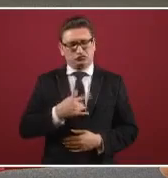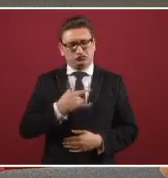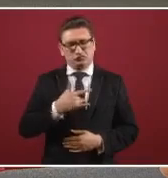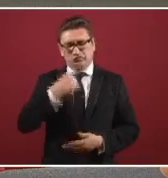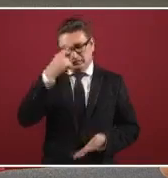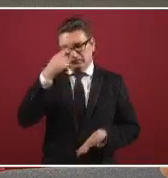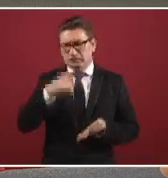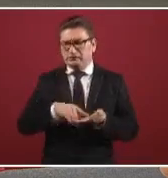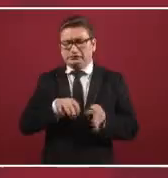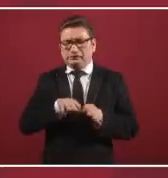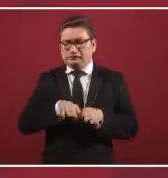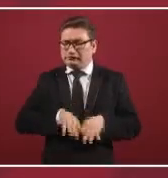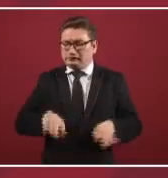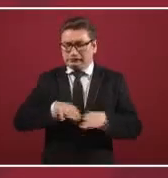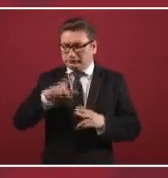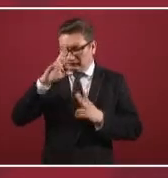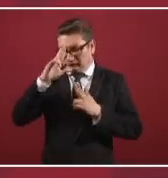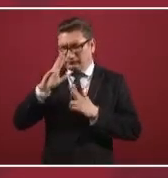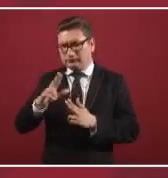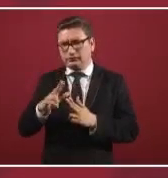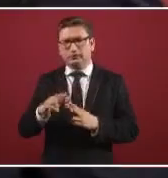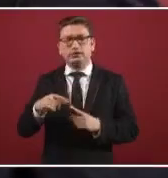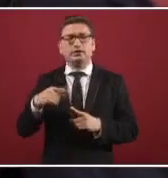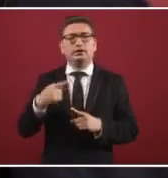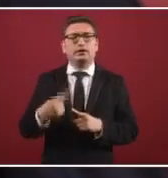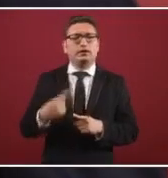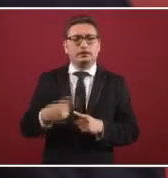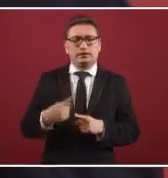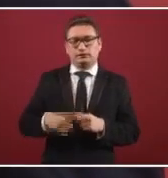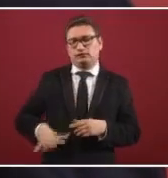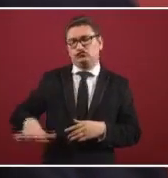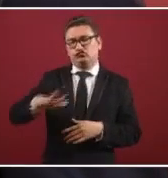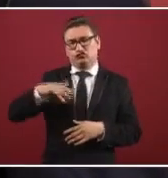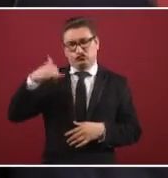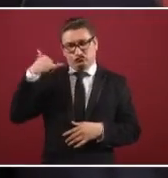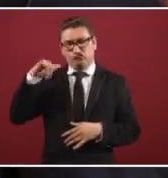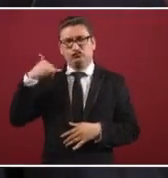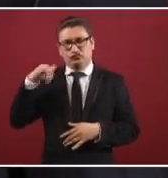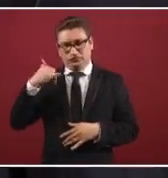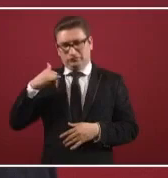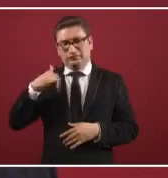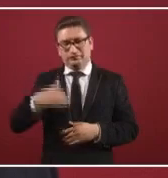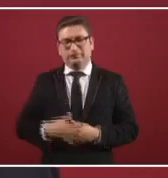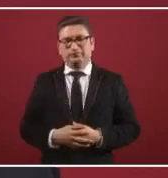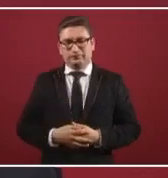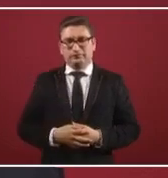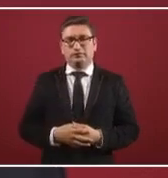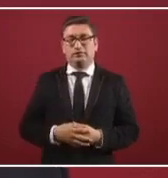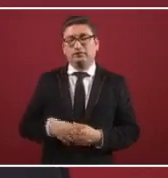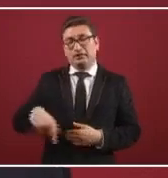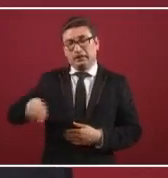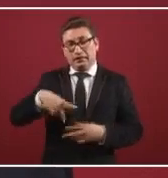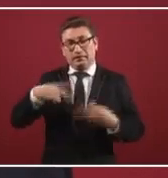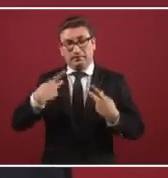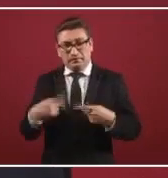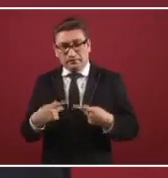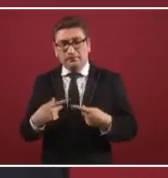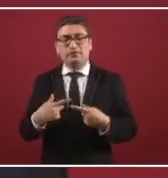merecido al pueblo de Yucatán y a sus